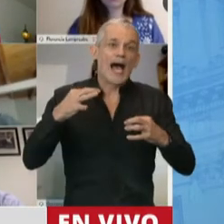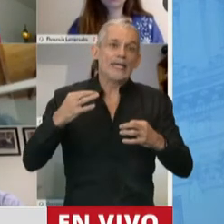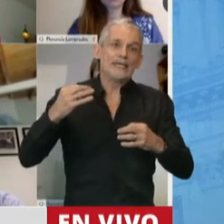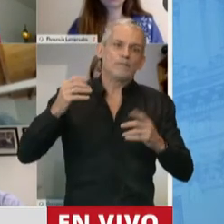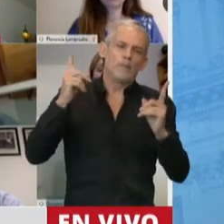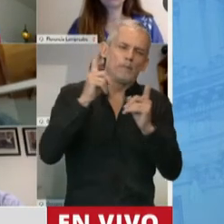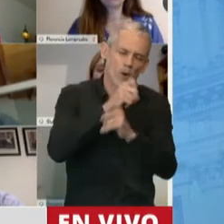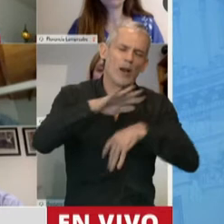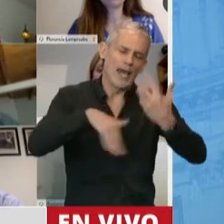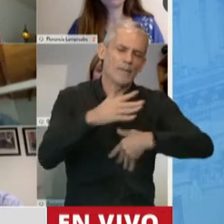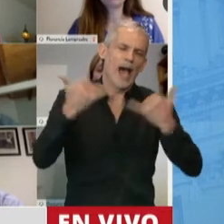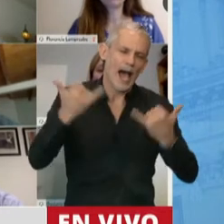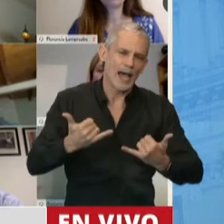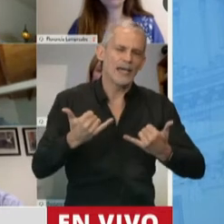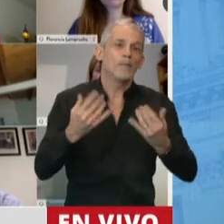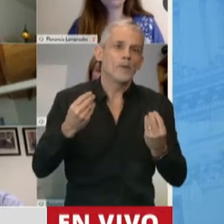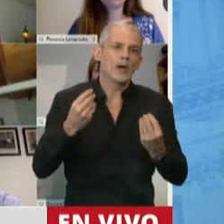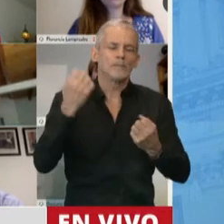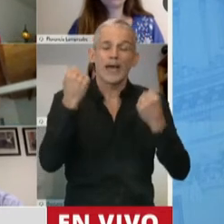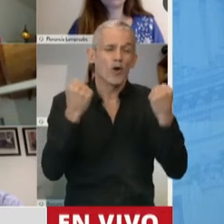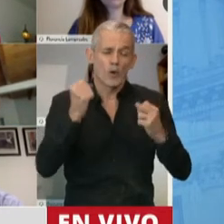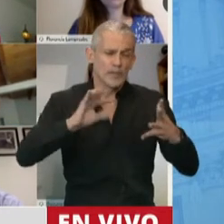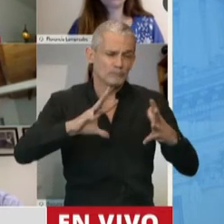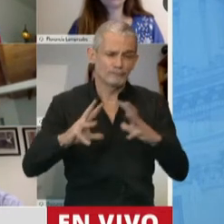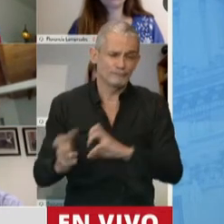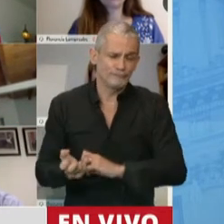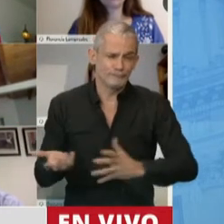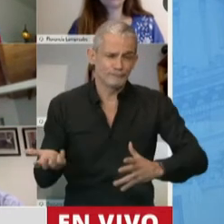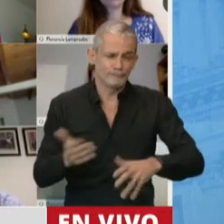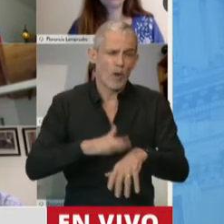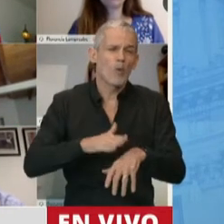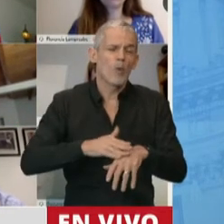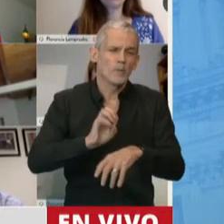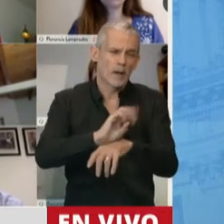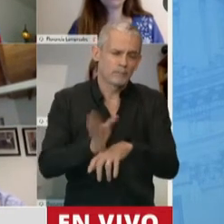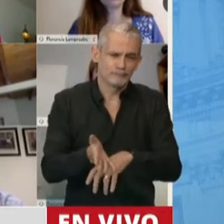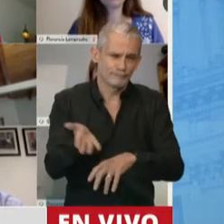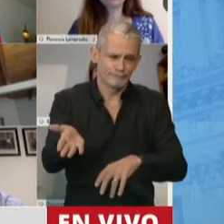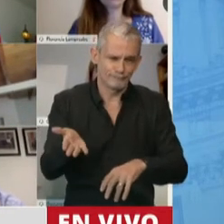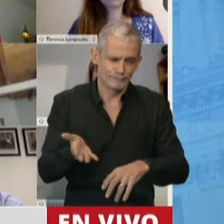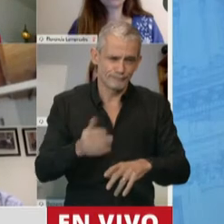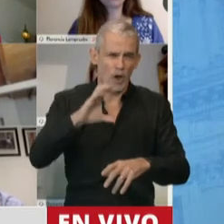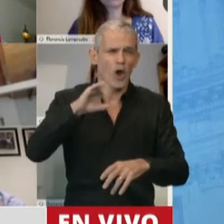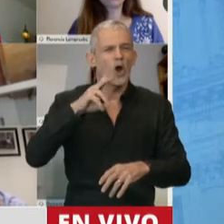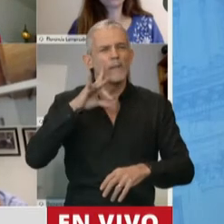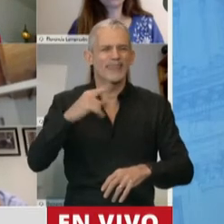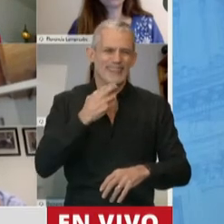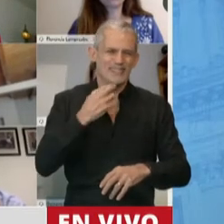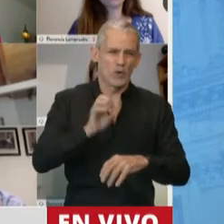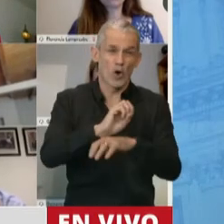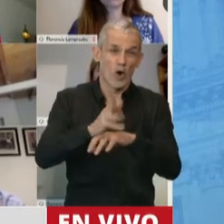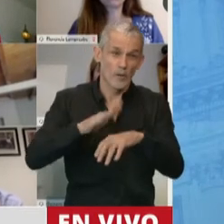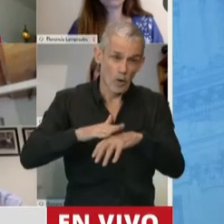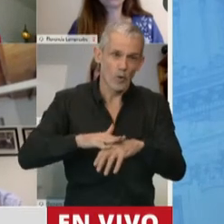castigados por las consecuencias económicas de esta, de este COVID-19, de esta